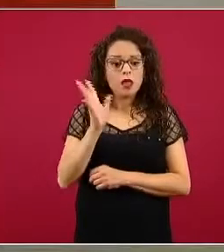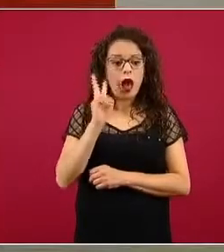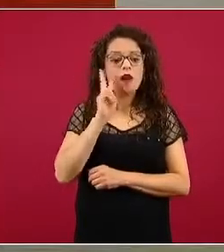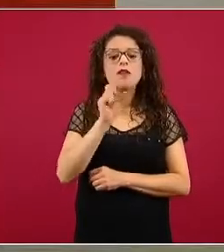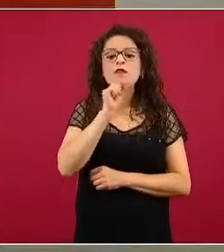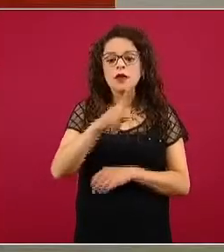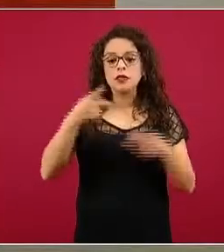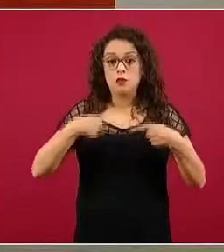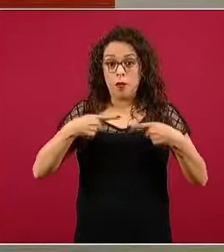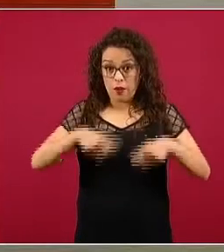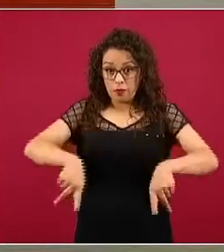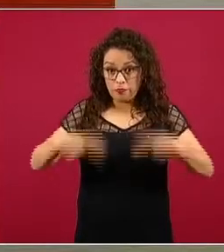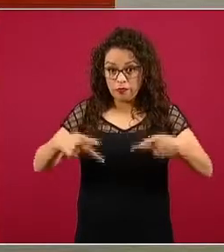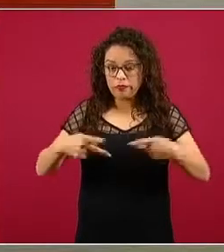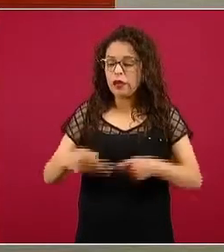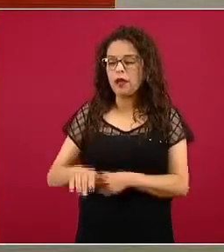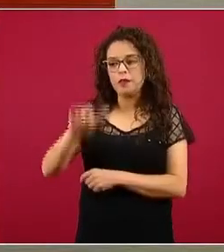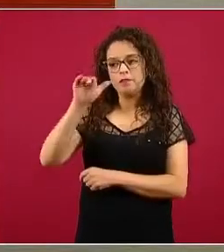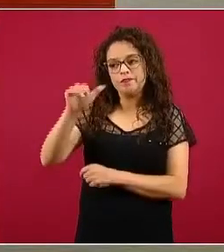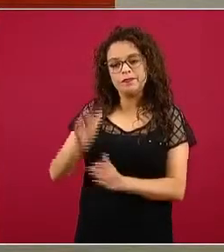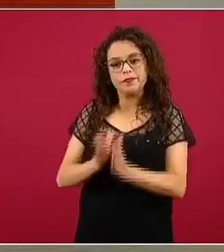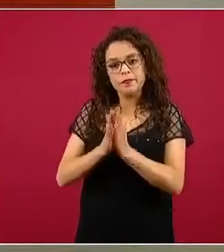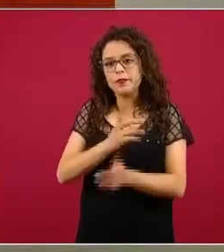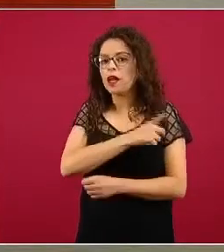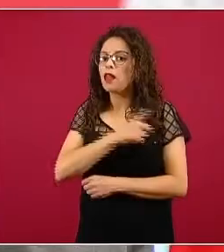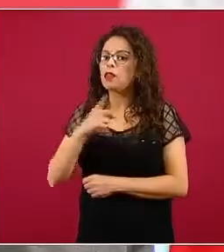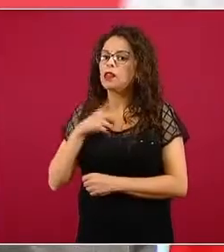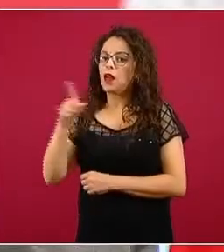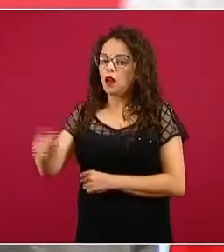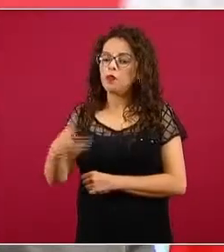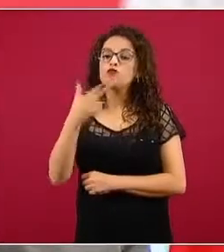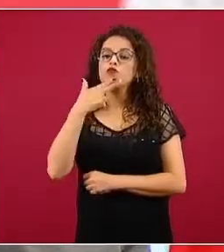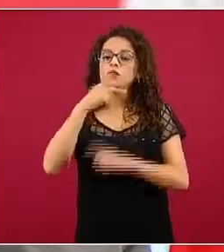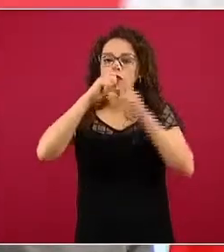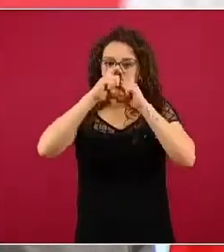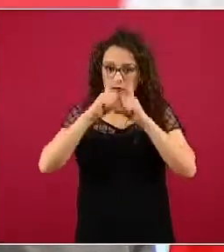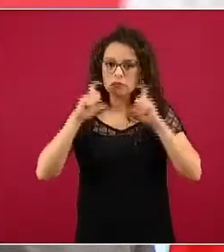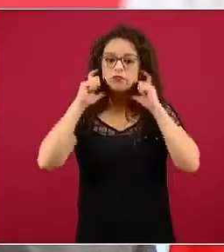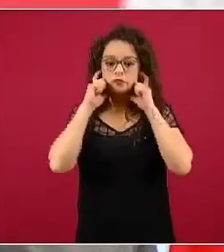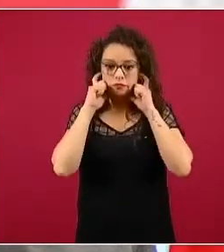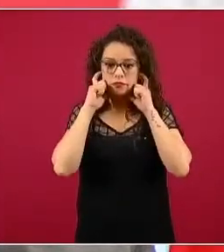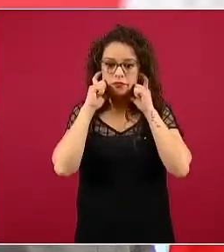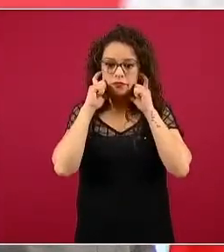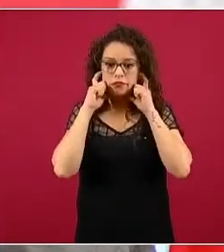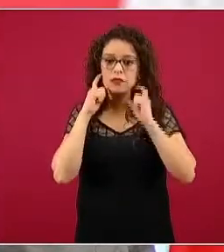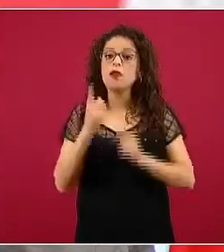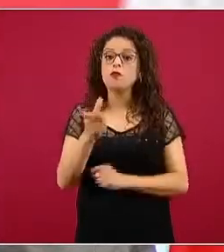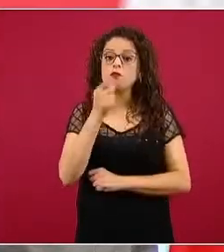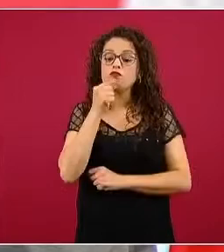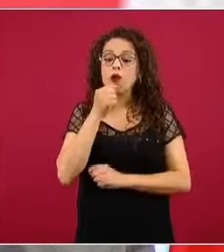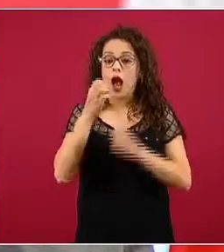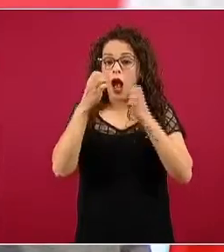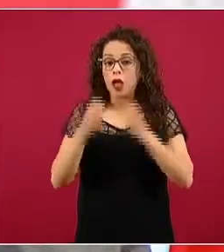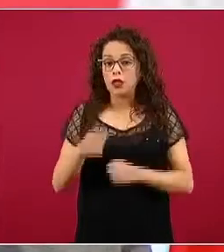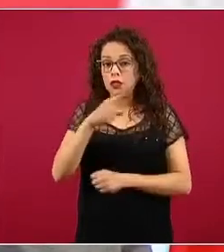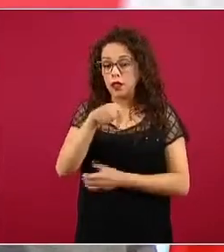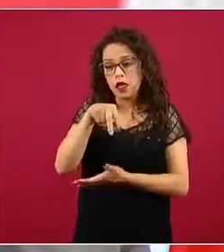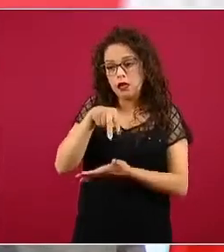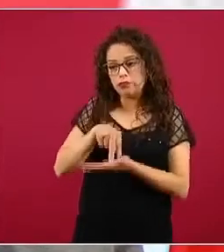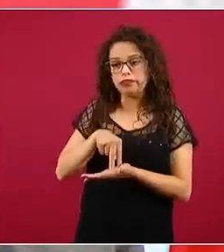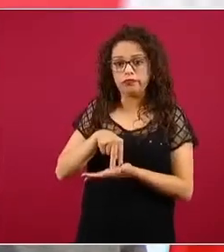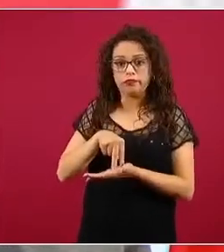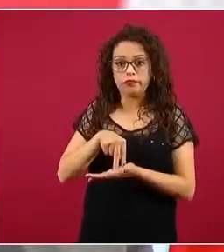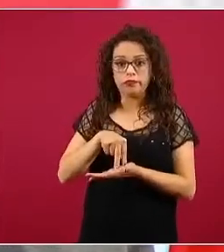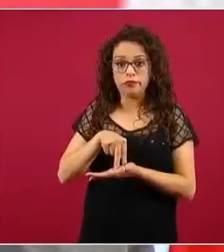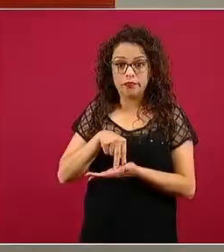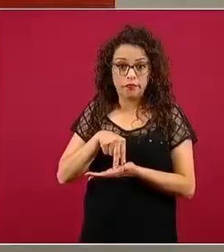eso, se les pide que usen el cubrebocas, ¿no? No deben estar ahí, la policía está ahí presente y si es necesario